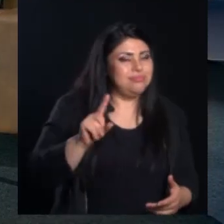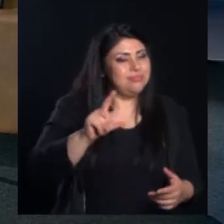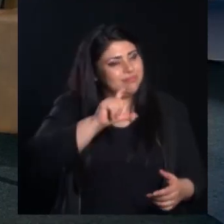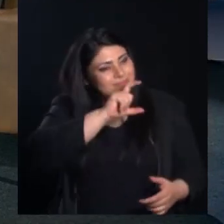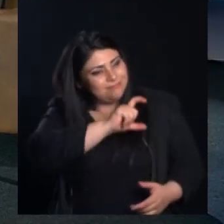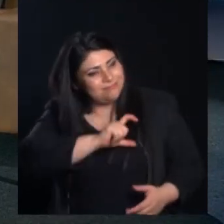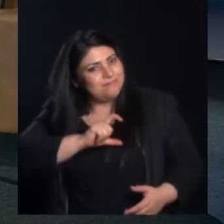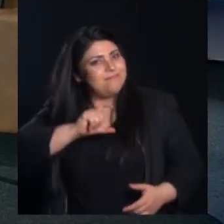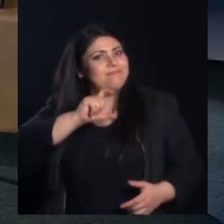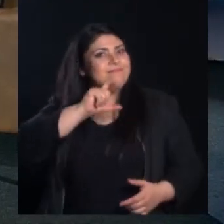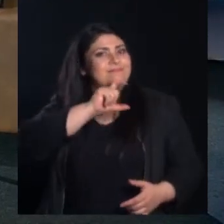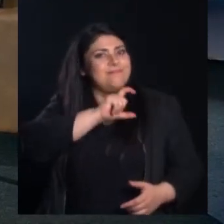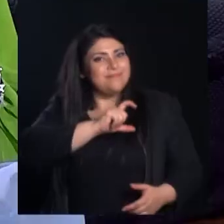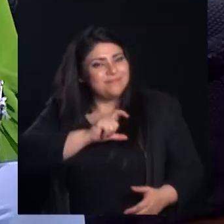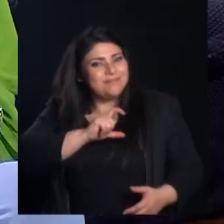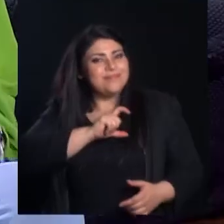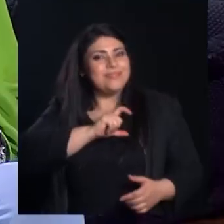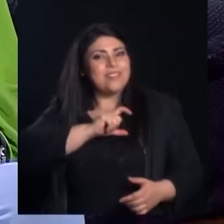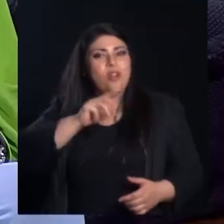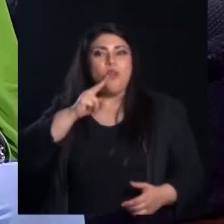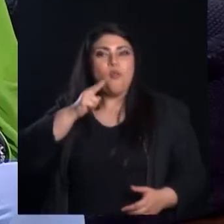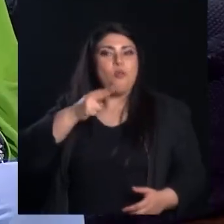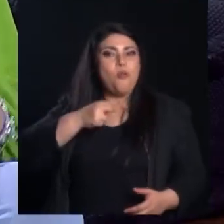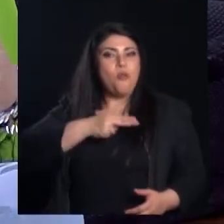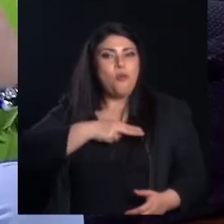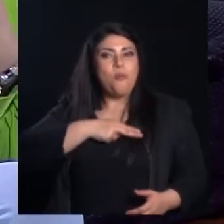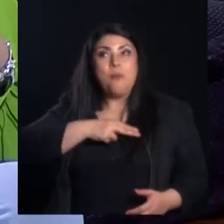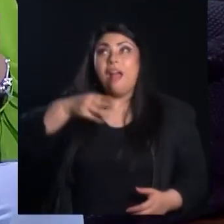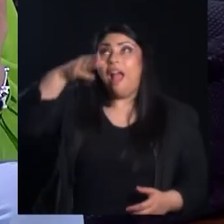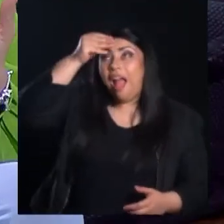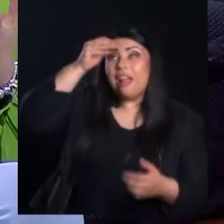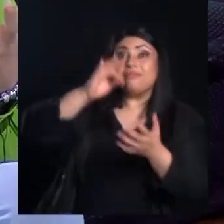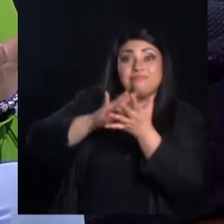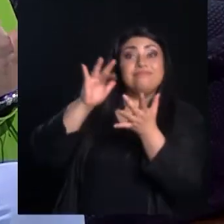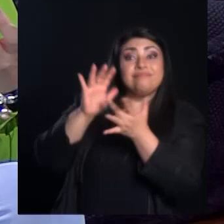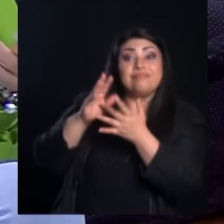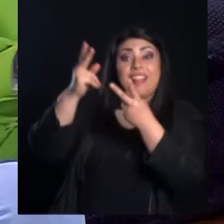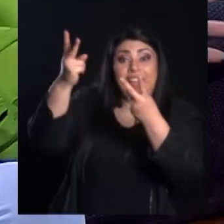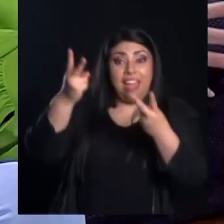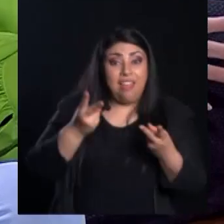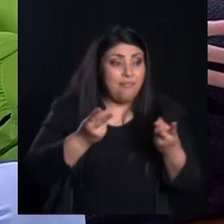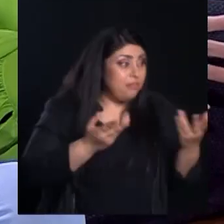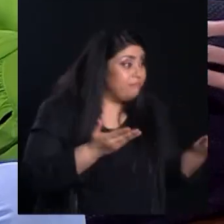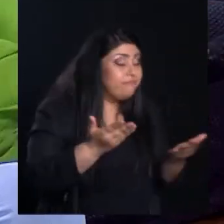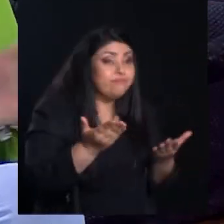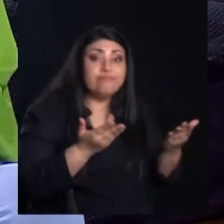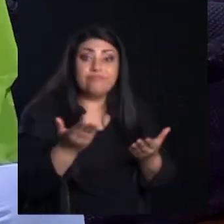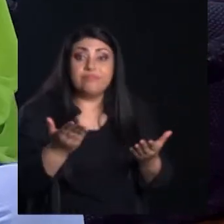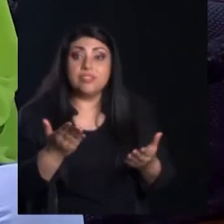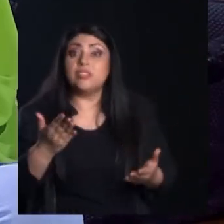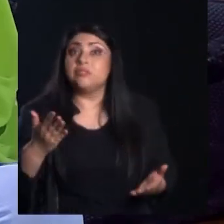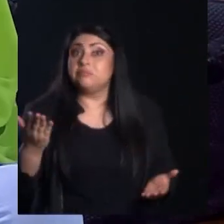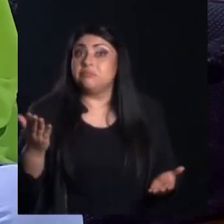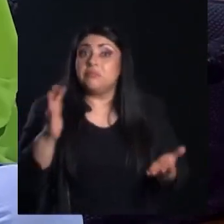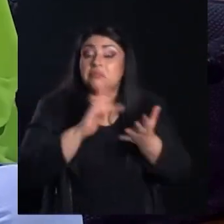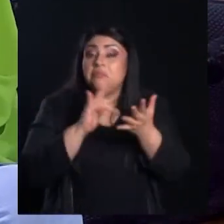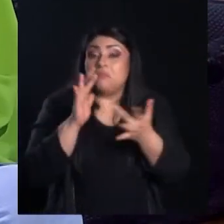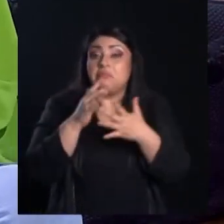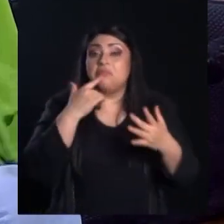carácter moldeable y aprender de jesús que el vino también para servir él podía decir yo soy el hijo de